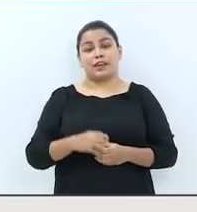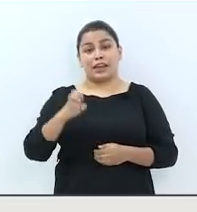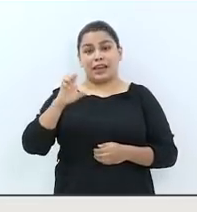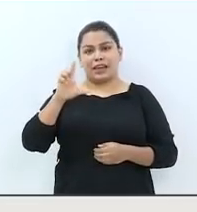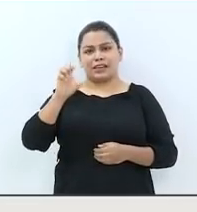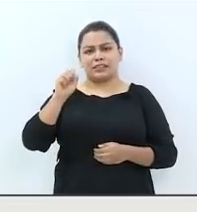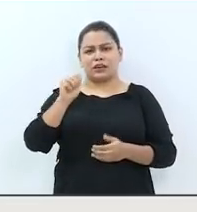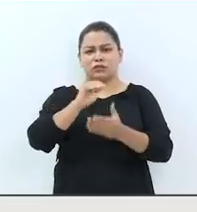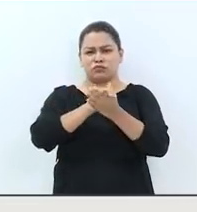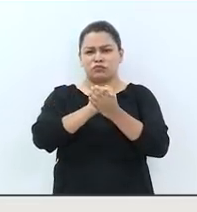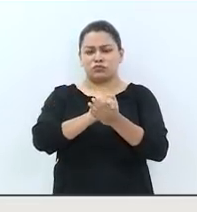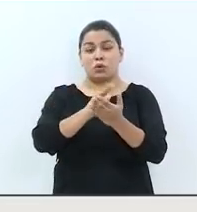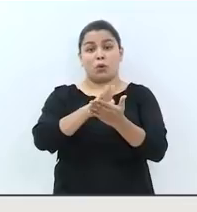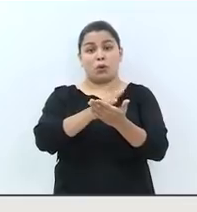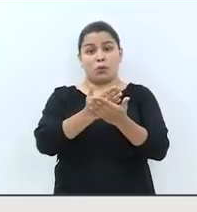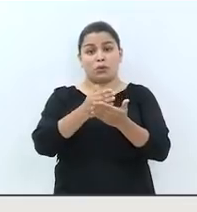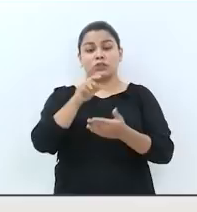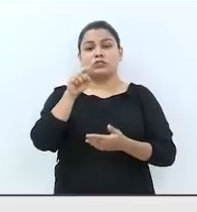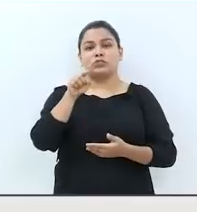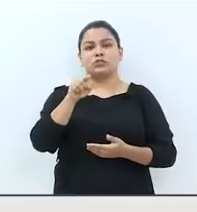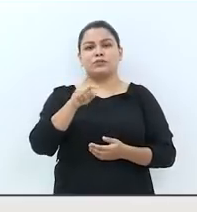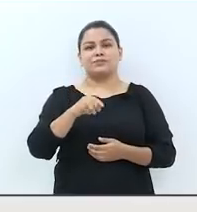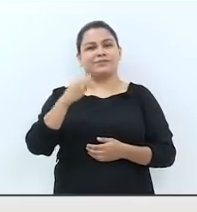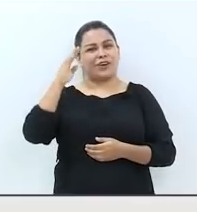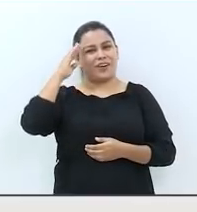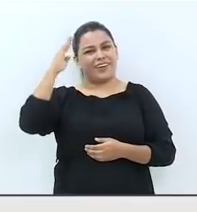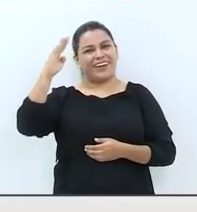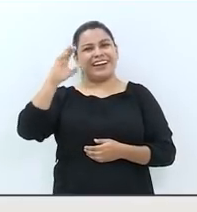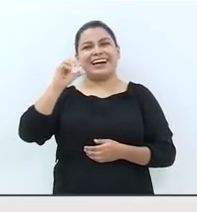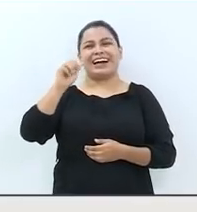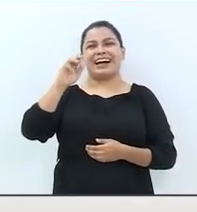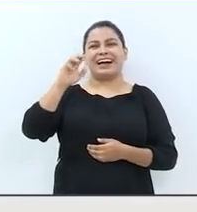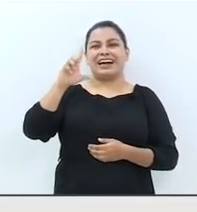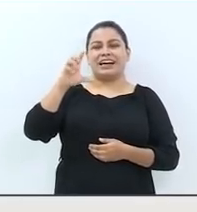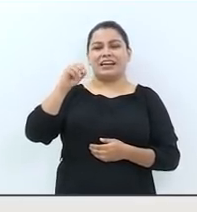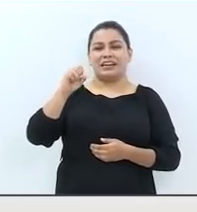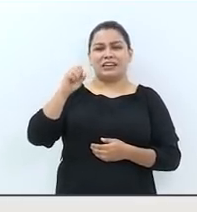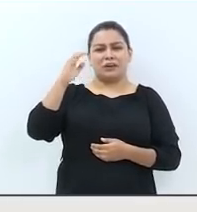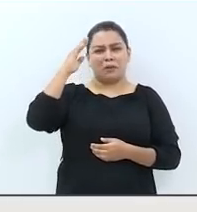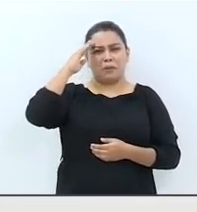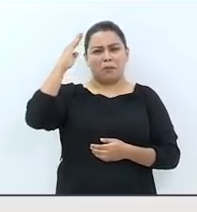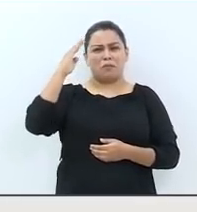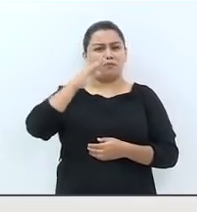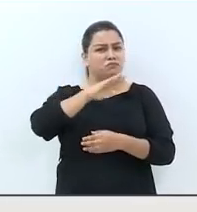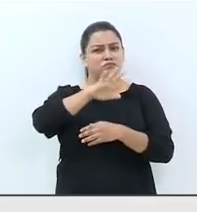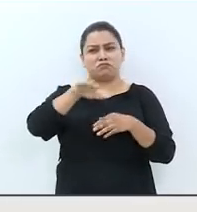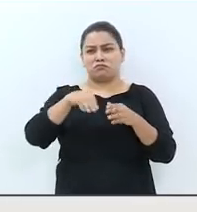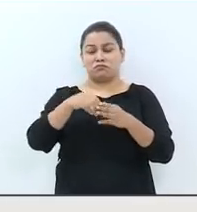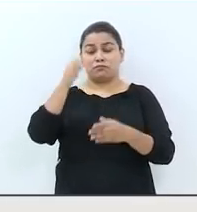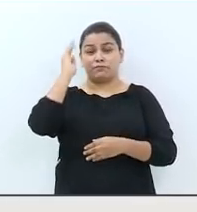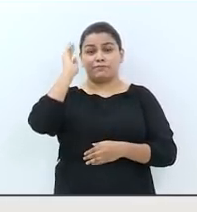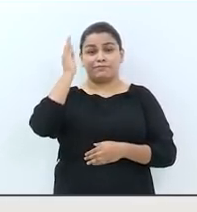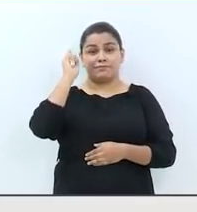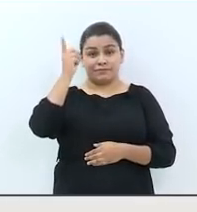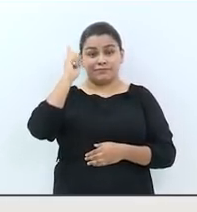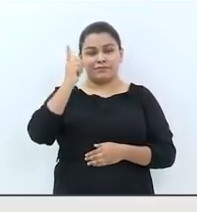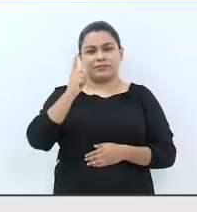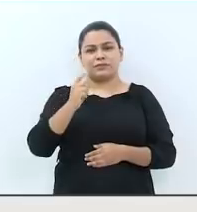un gusto compartir con usted. Hola, Carlos. Hola, Lorena. Estimados docentes, de verdad que estamos muy contentos